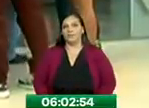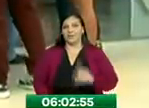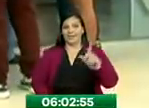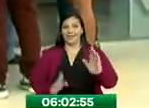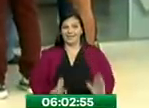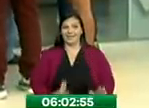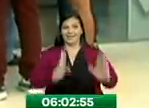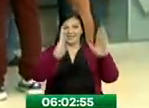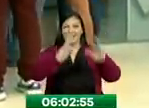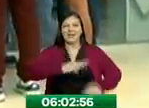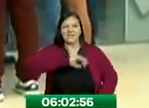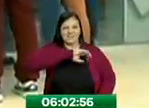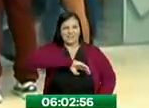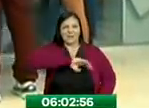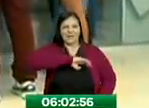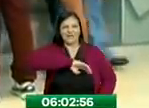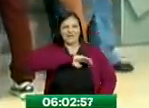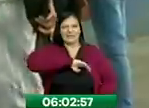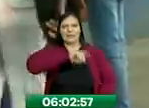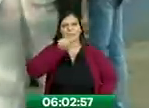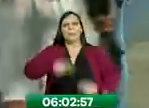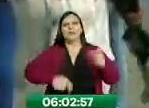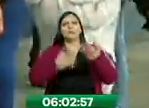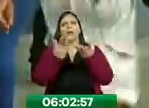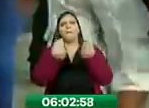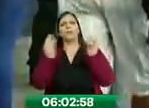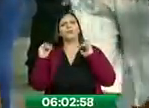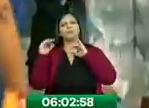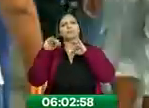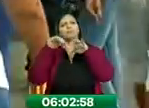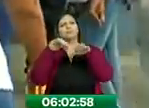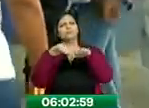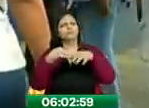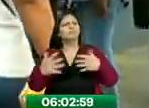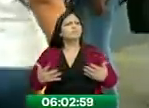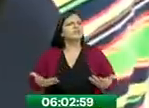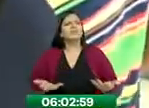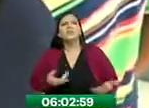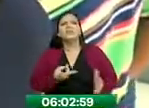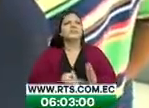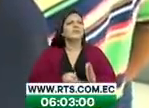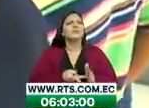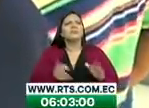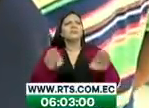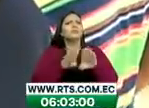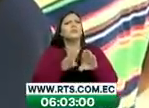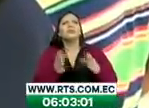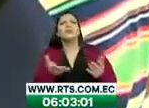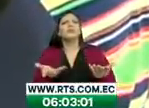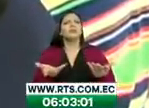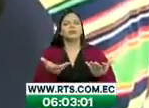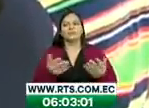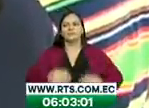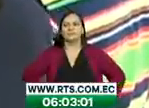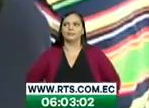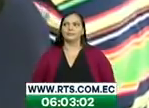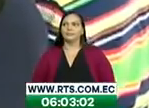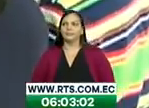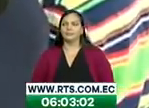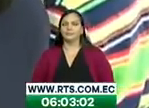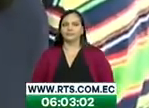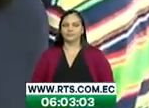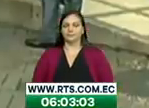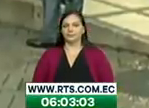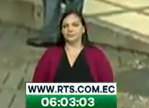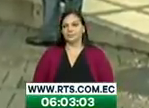era igual. Decenas de personas se encontraban en los exteriores del edificio sin tener una respuesta. Sí, tenía un proceso, pero